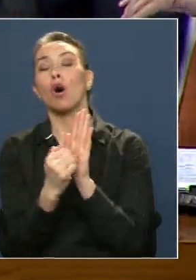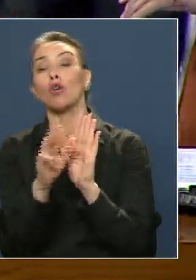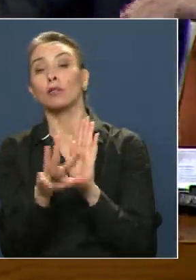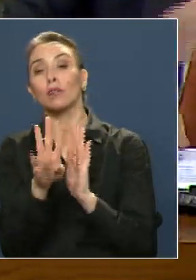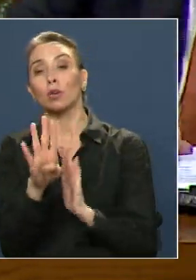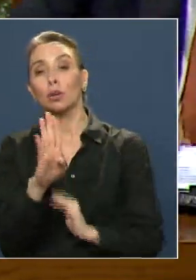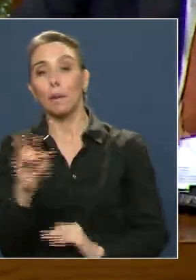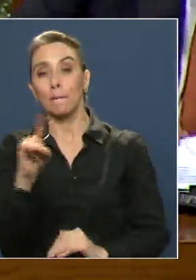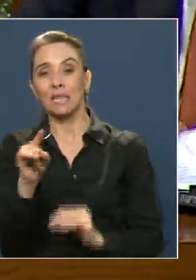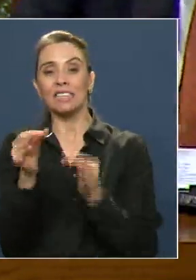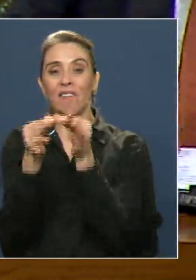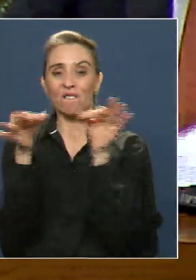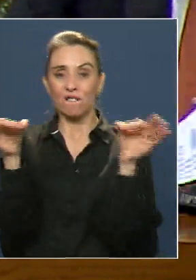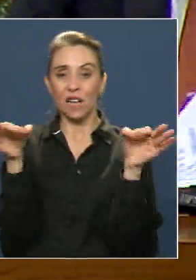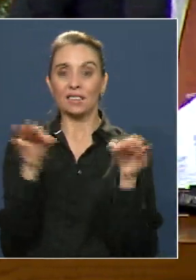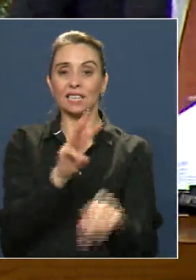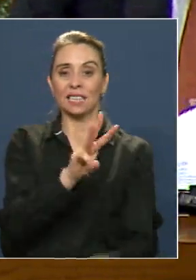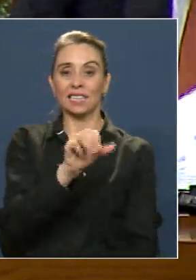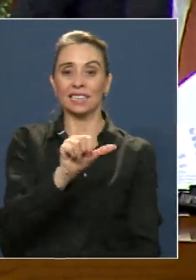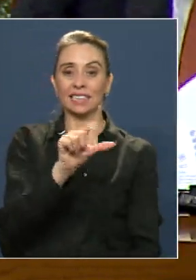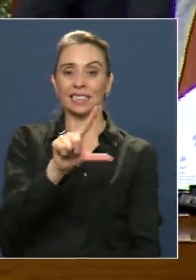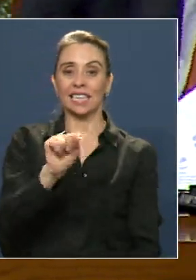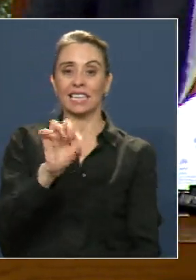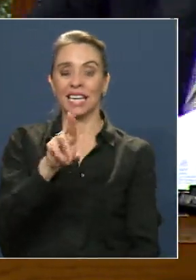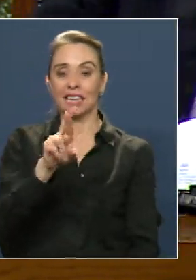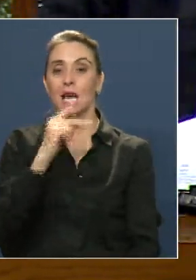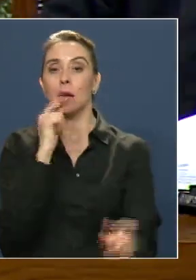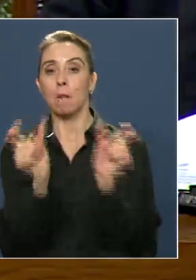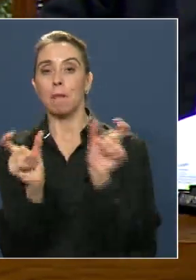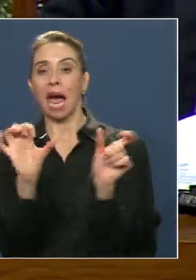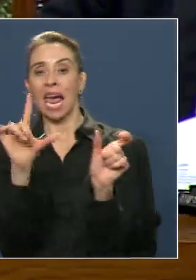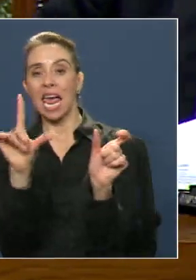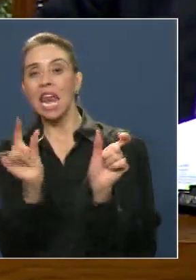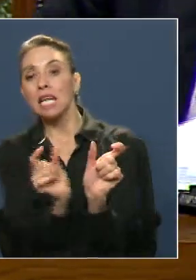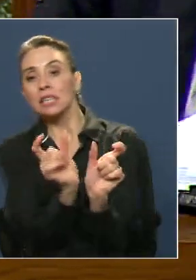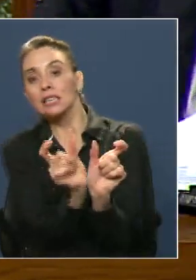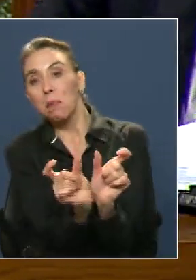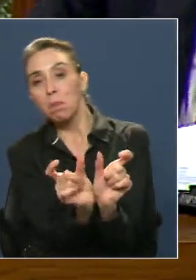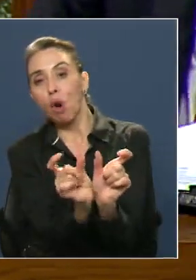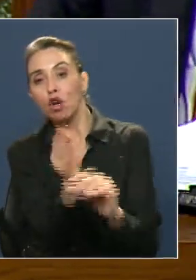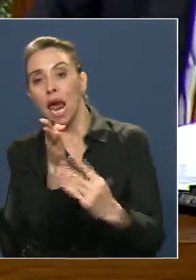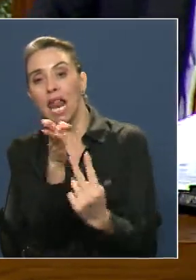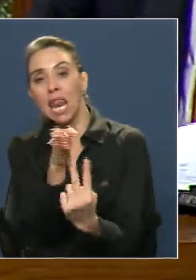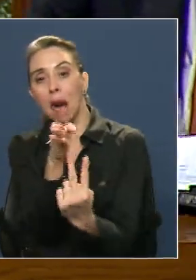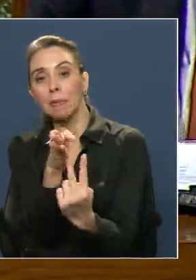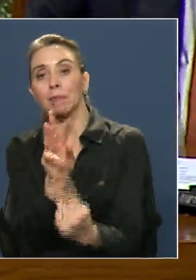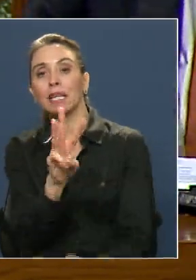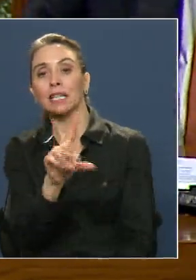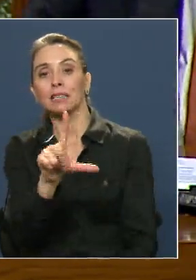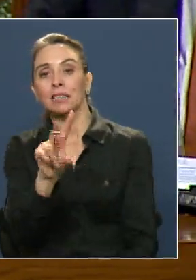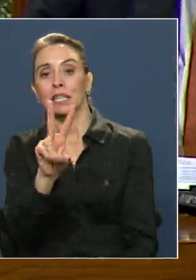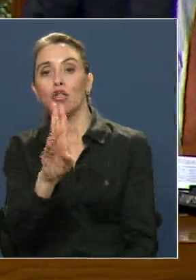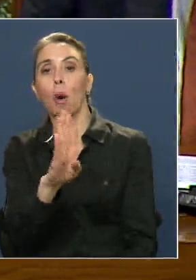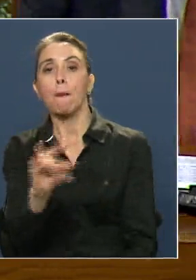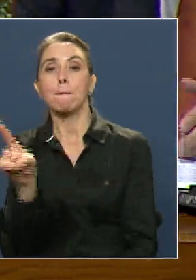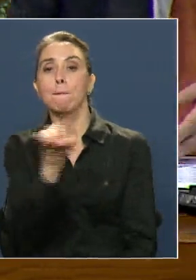frase 367 ter y la palabra él, la frase 372